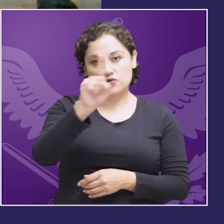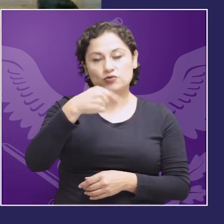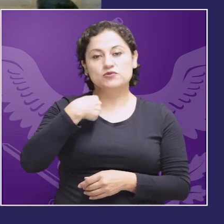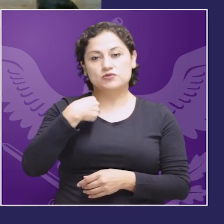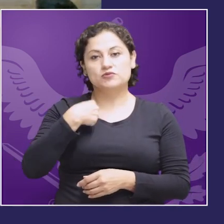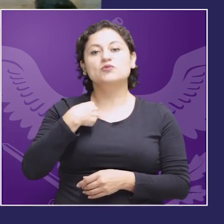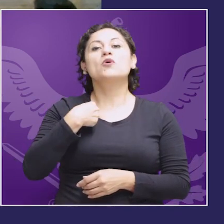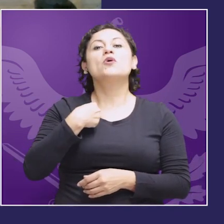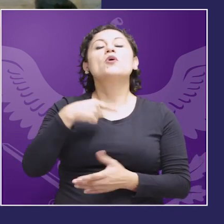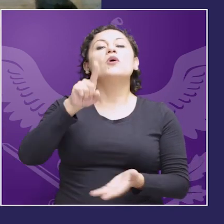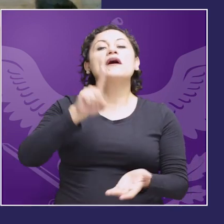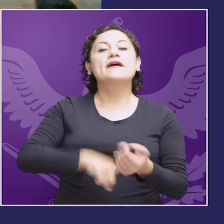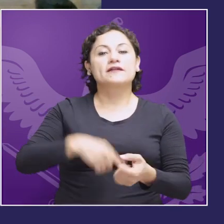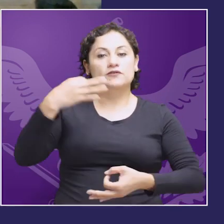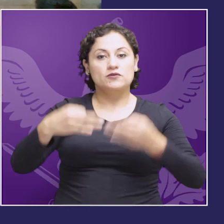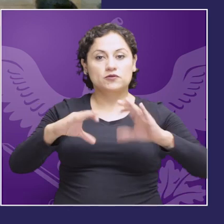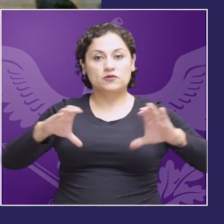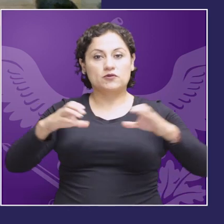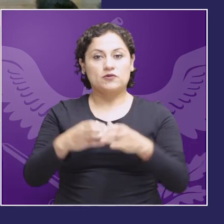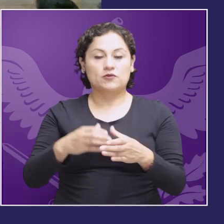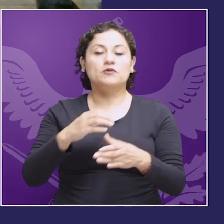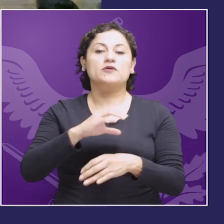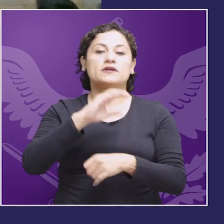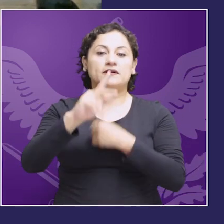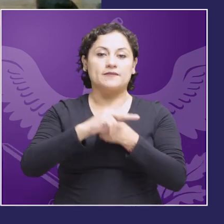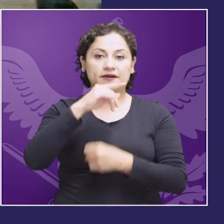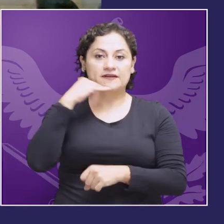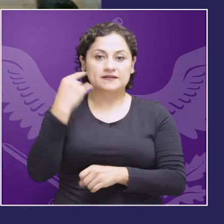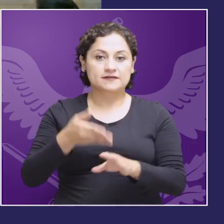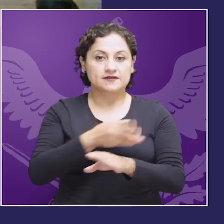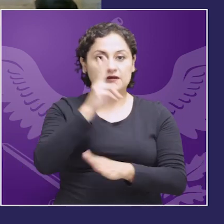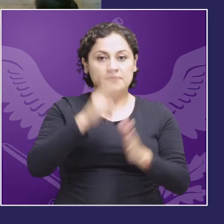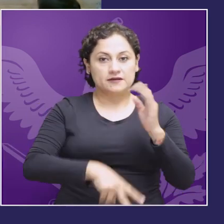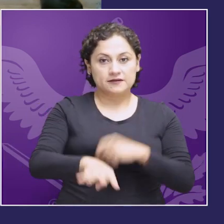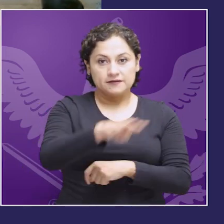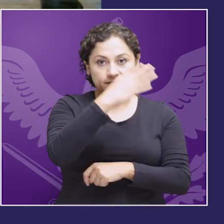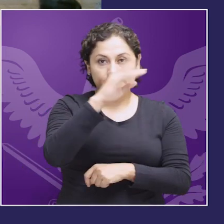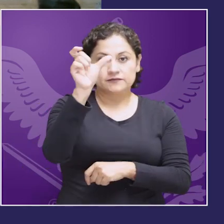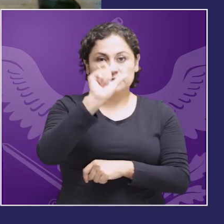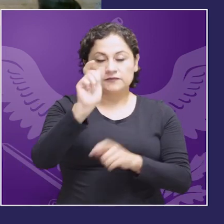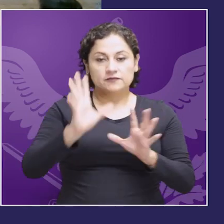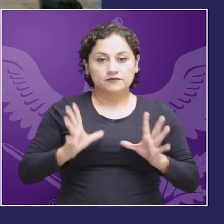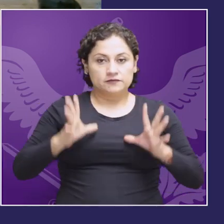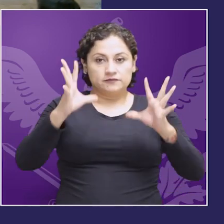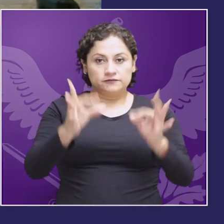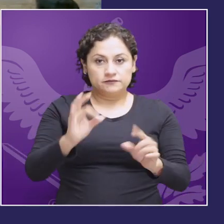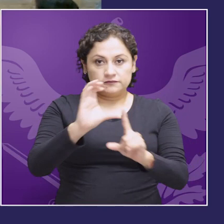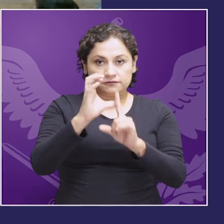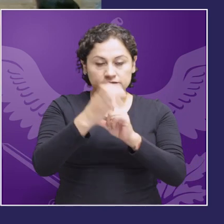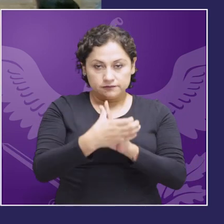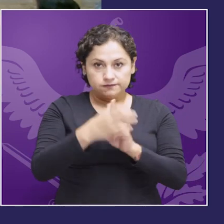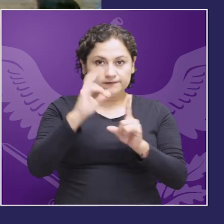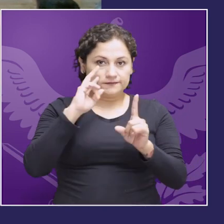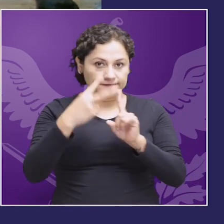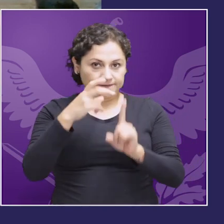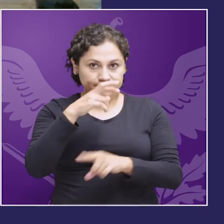Yo soy Andrea Muñoz, ministra de la Corte Suprema de Chile y participo desde el año 2014, desde que se fundó